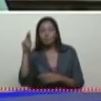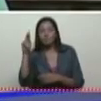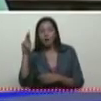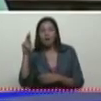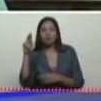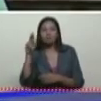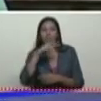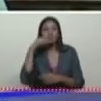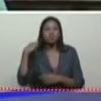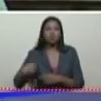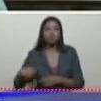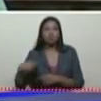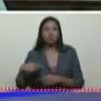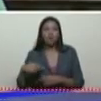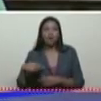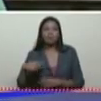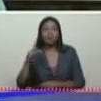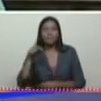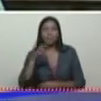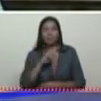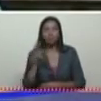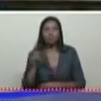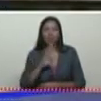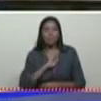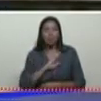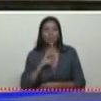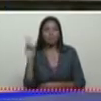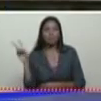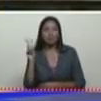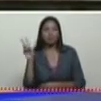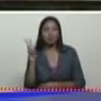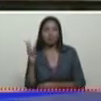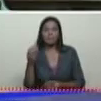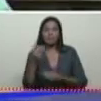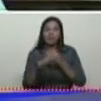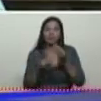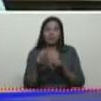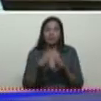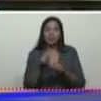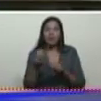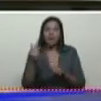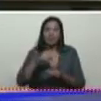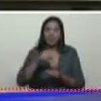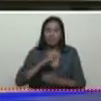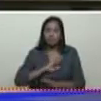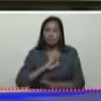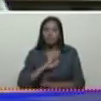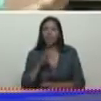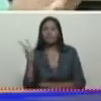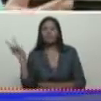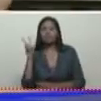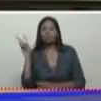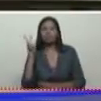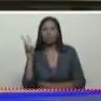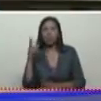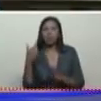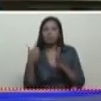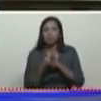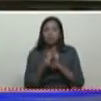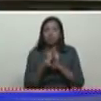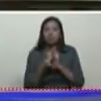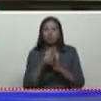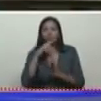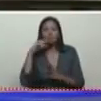Bio, la empresa de la República Bolivariana de Venezuela, para producir la insulina en Venezuela. ¡Ay, esto es una